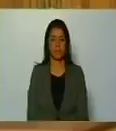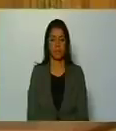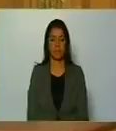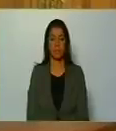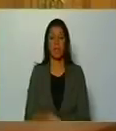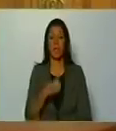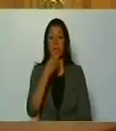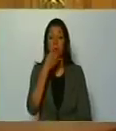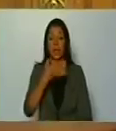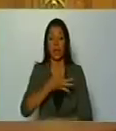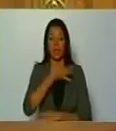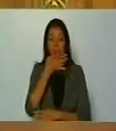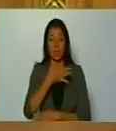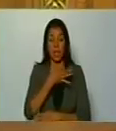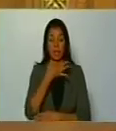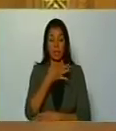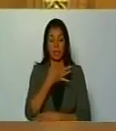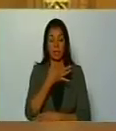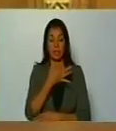Buenas tardes